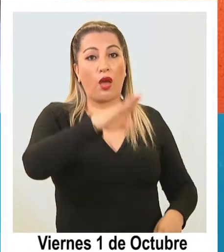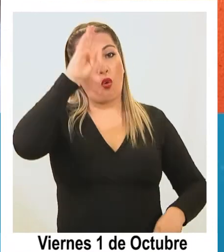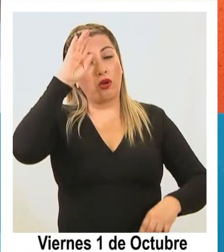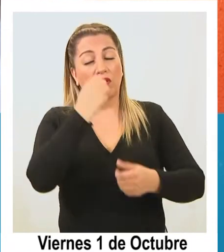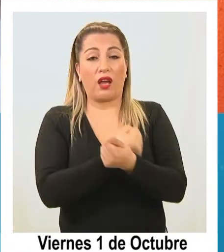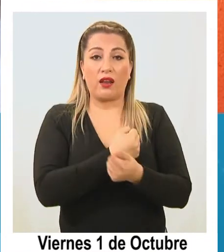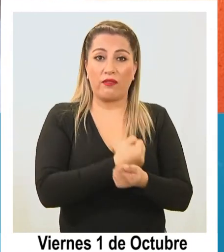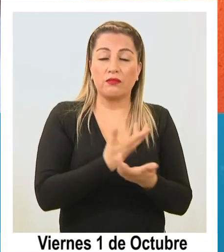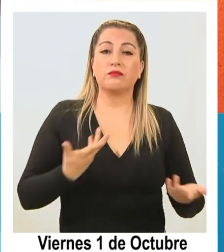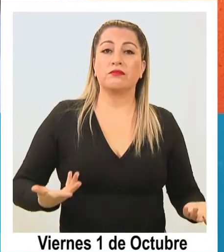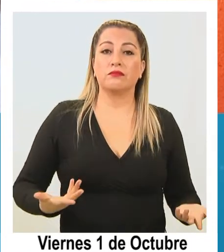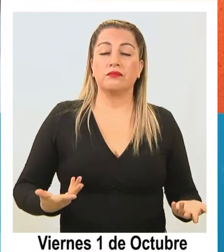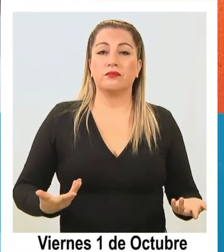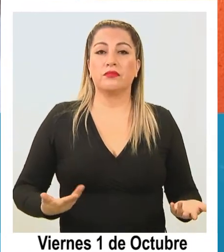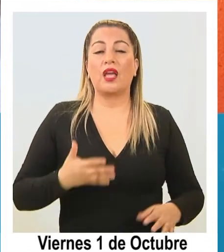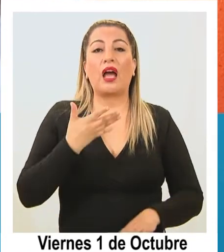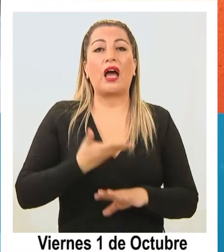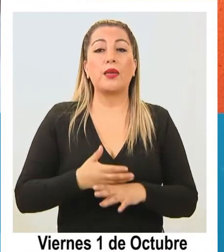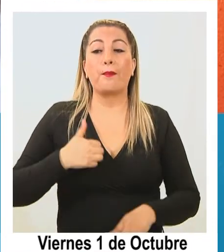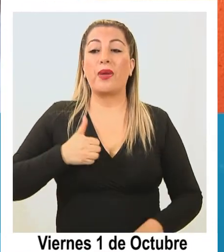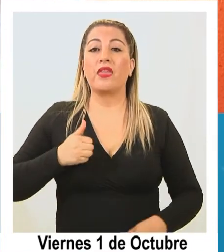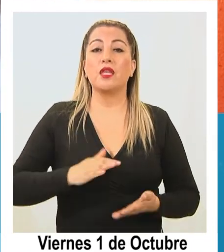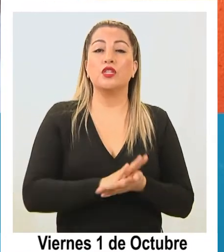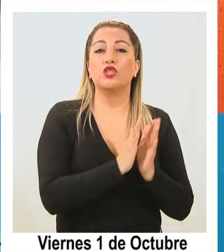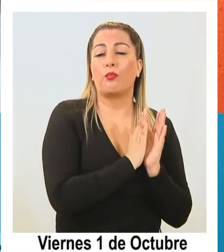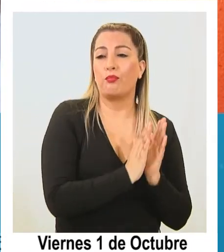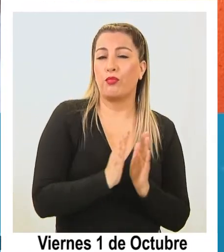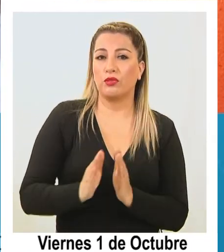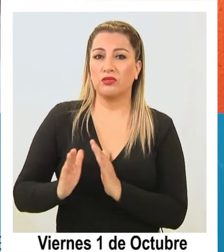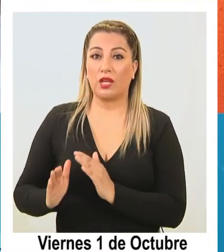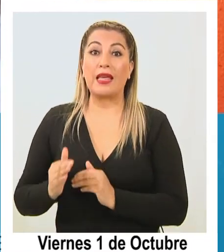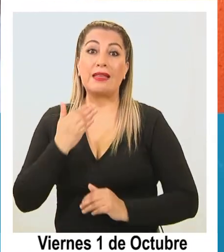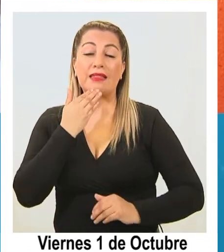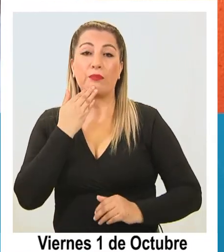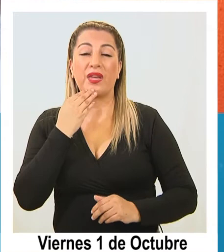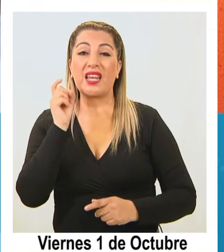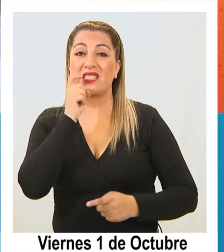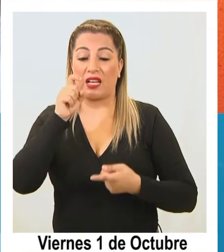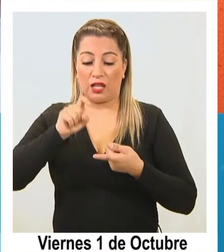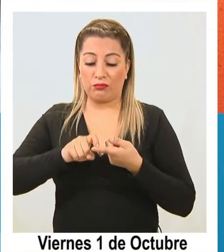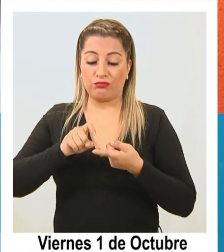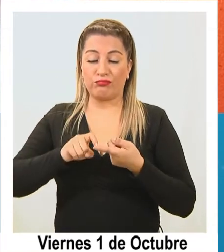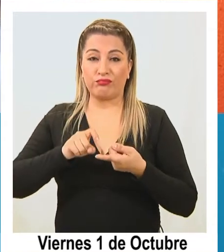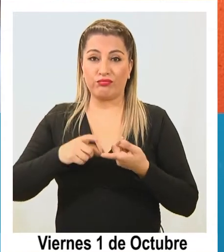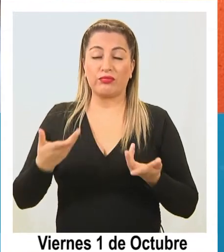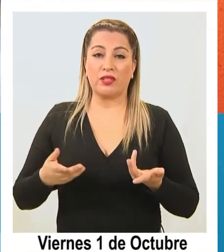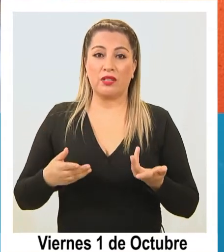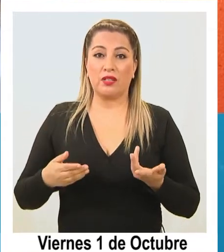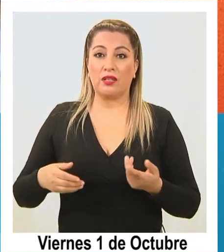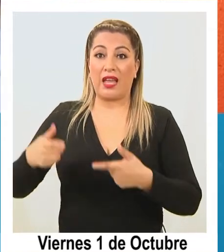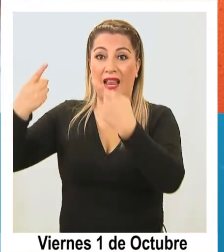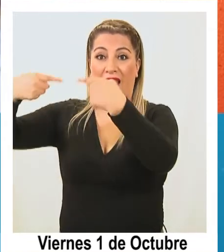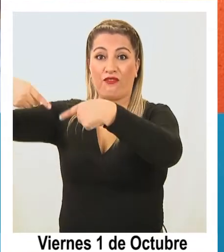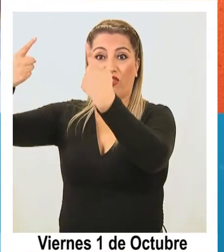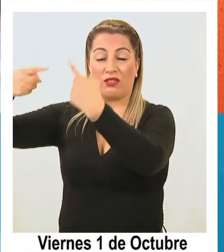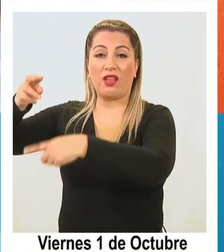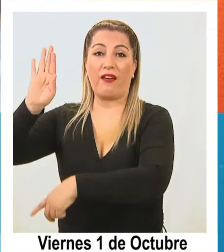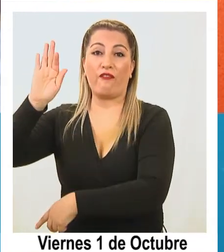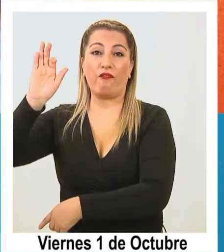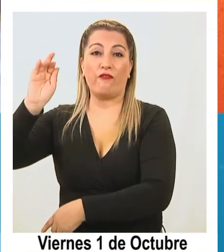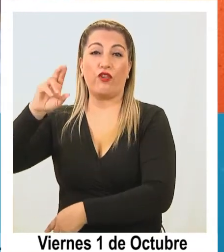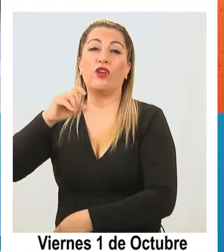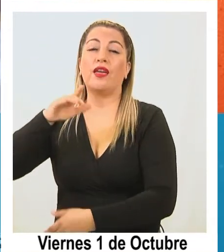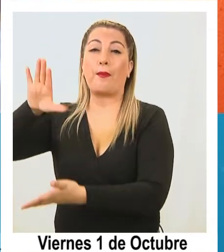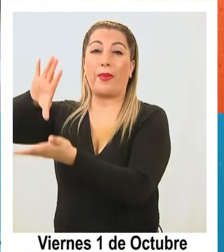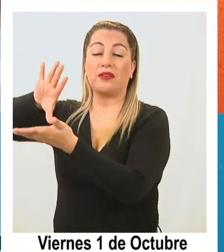Carabineros. La PDI parte con sus procesos administrativos, le estamos tomando un antígeno en la frontera, los vamos a trasladar a las residencias transitorias como lo